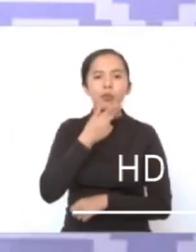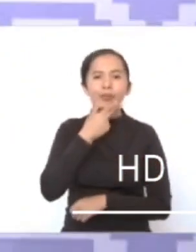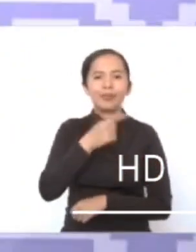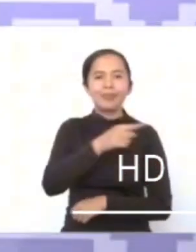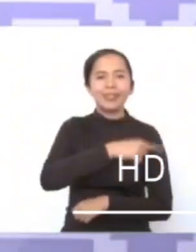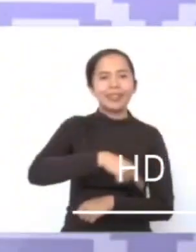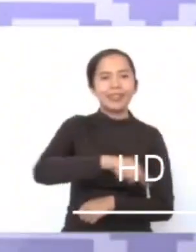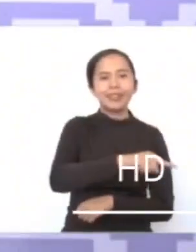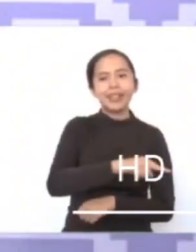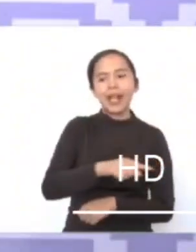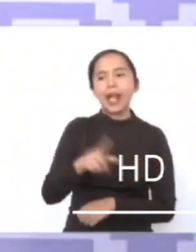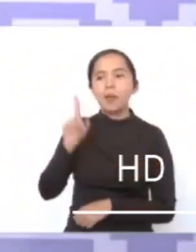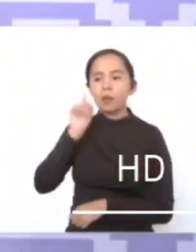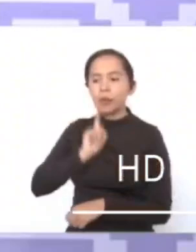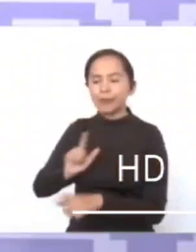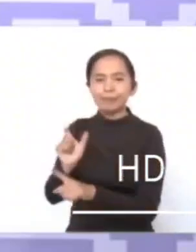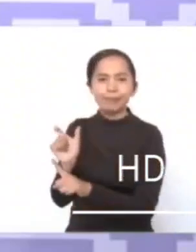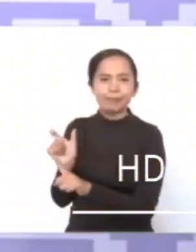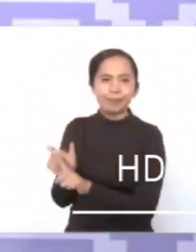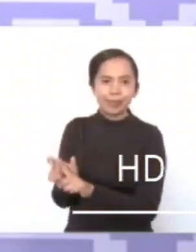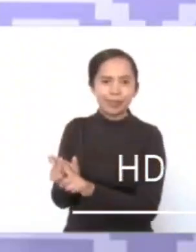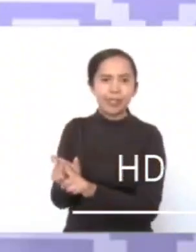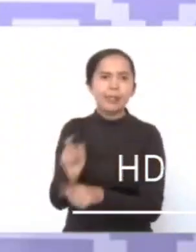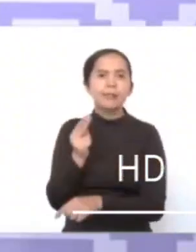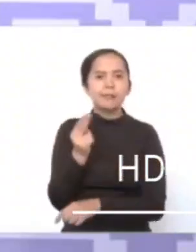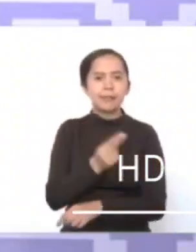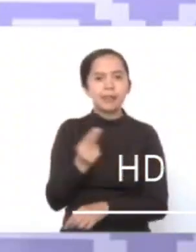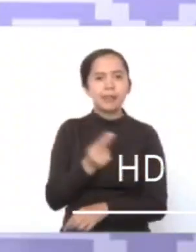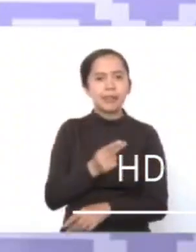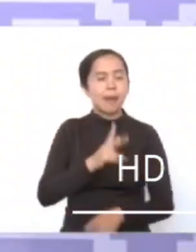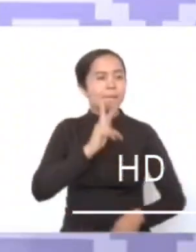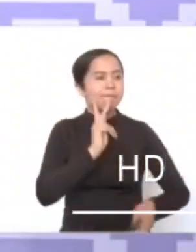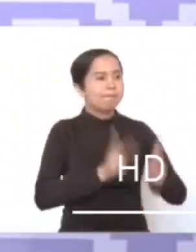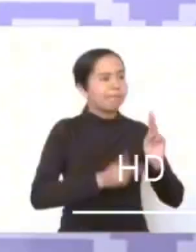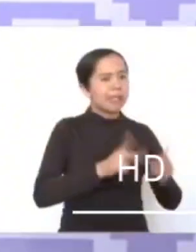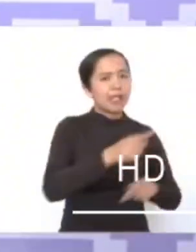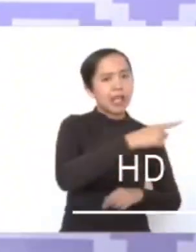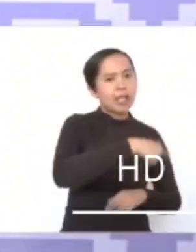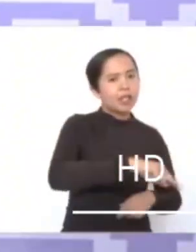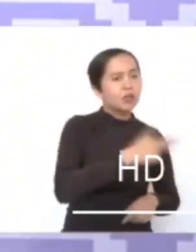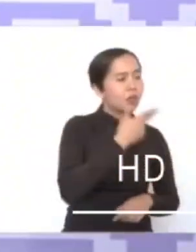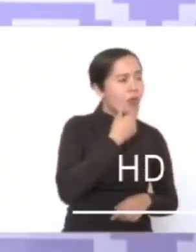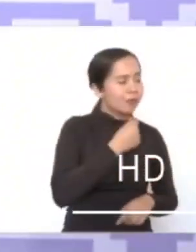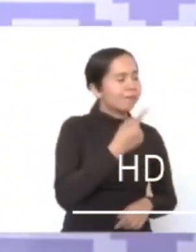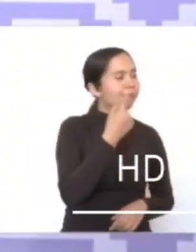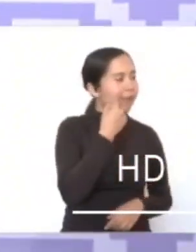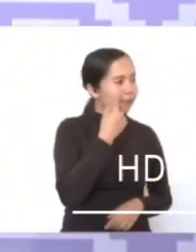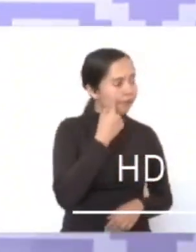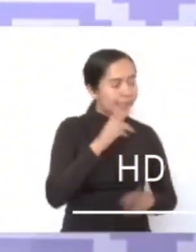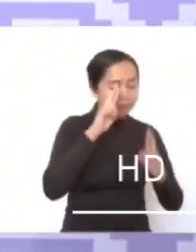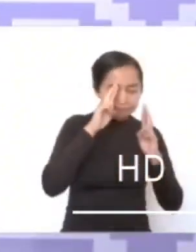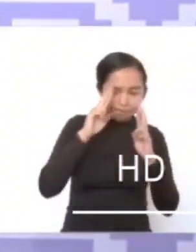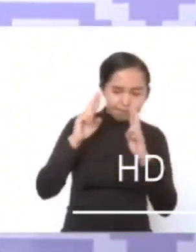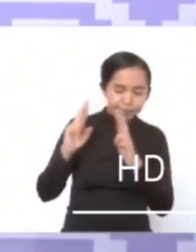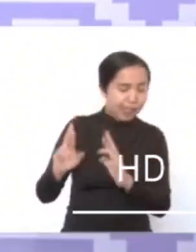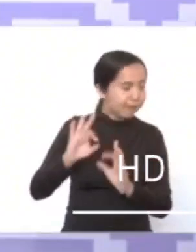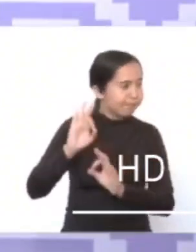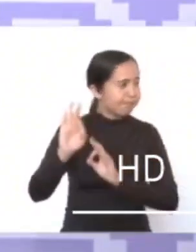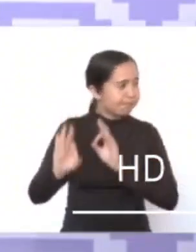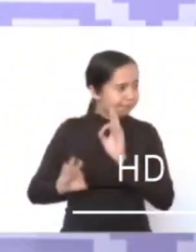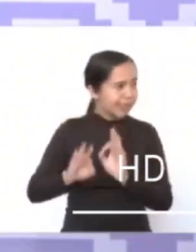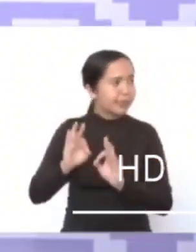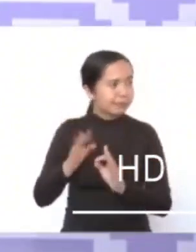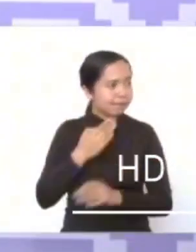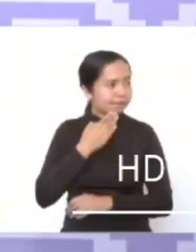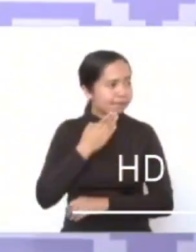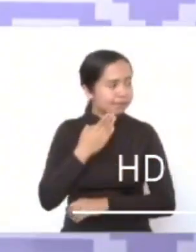de la protección a las mujeres. Tienen que hablar con otros hombres sobre el respeto, sobre el buen trato,